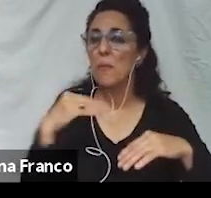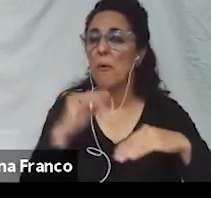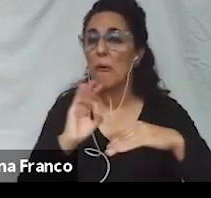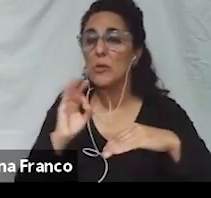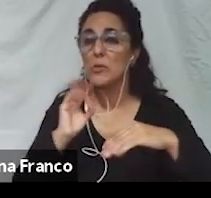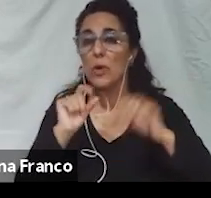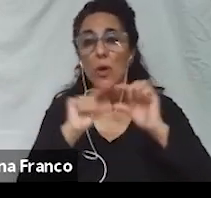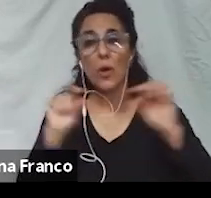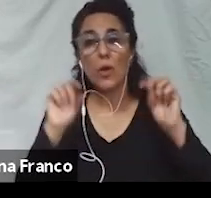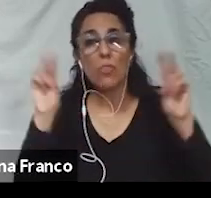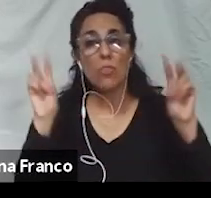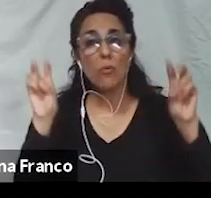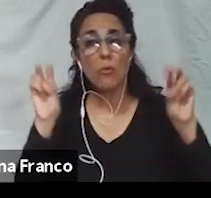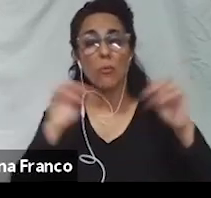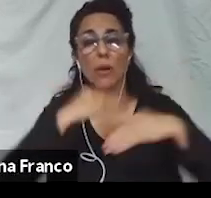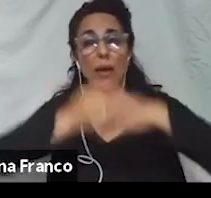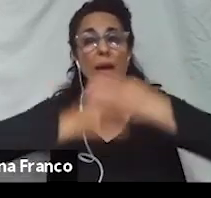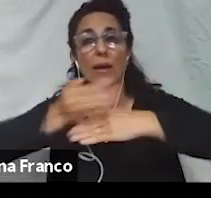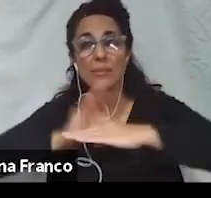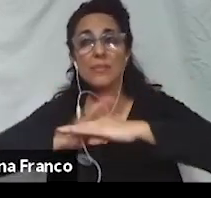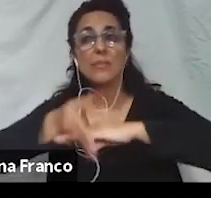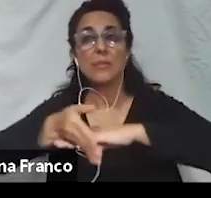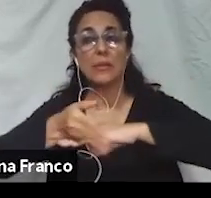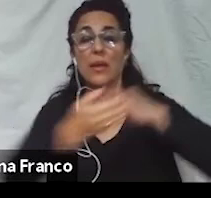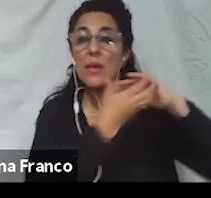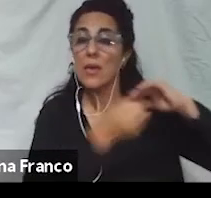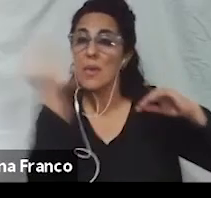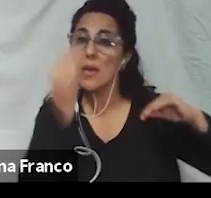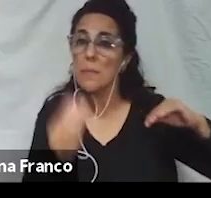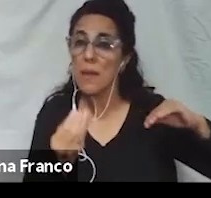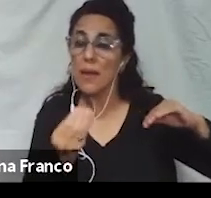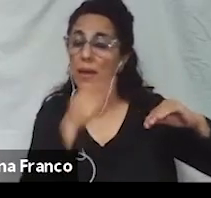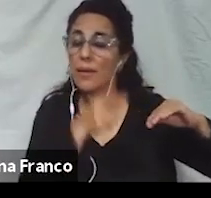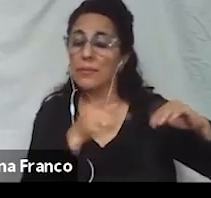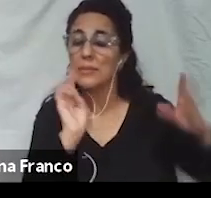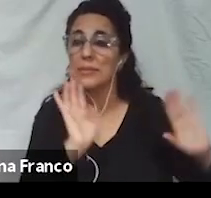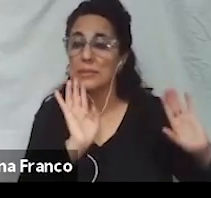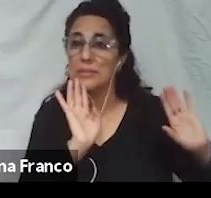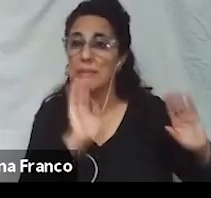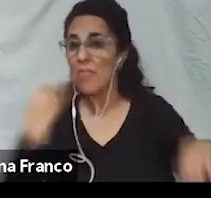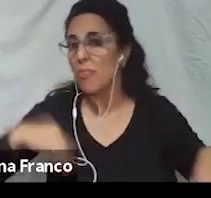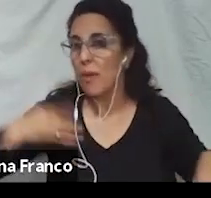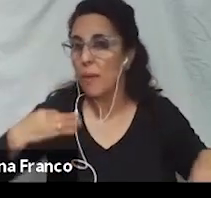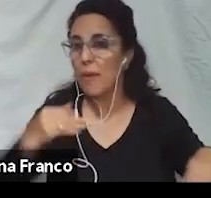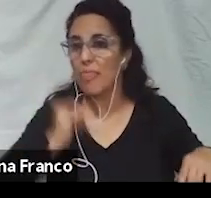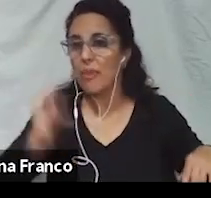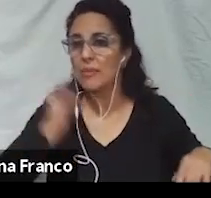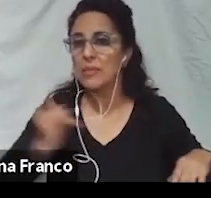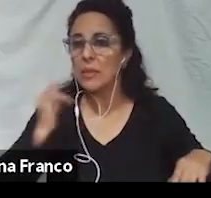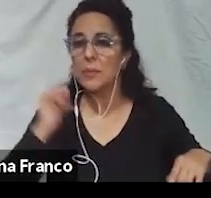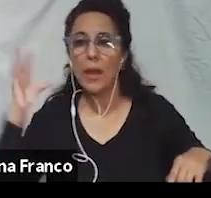que sean accesibles. Entonces una captura de pantalla es una imagen, y como tal tiene que tener su